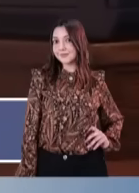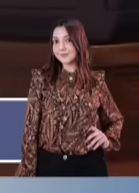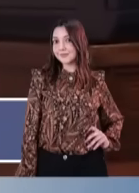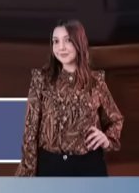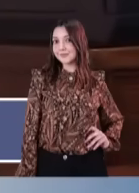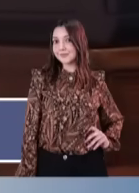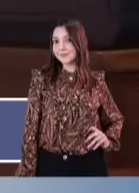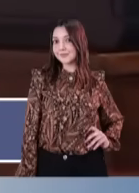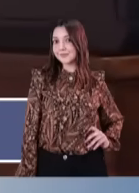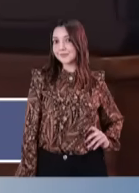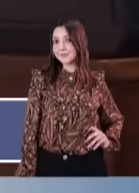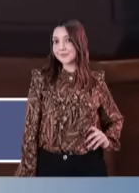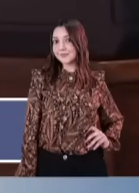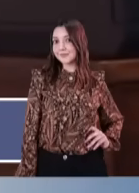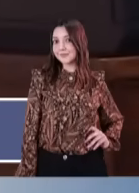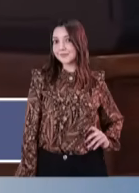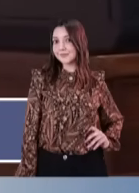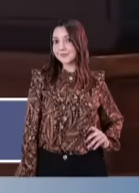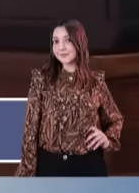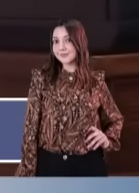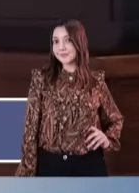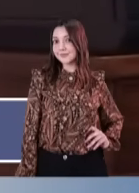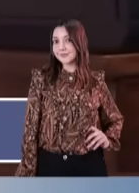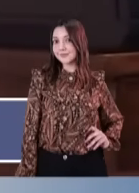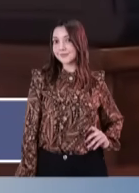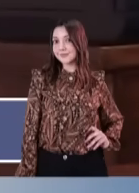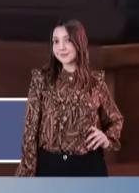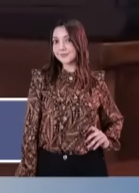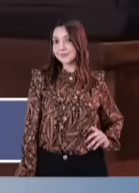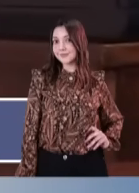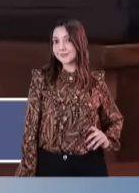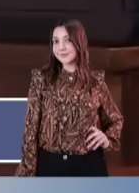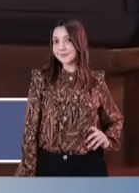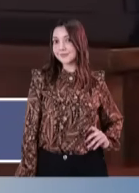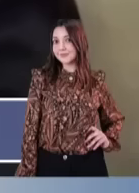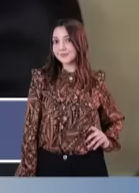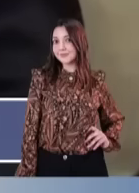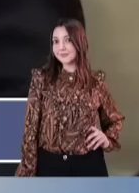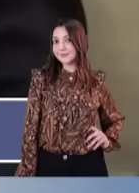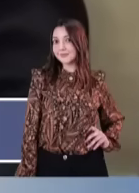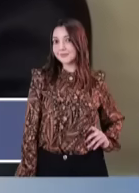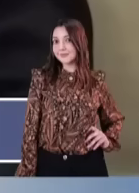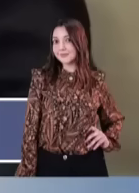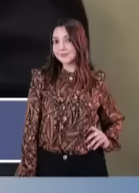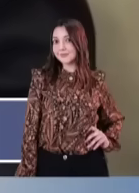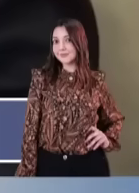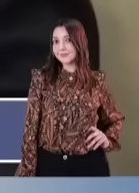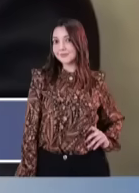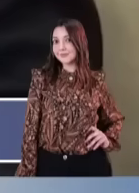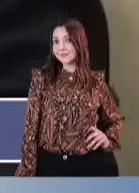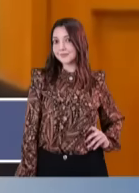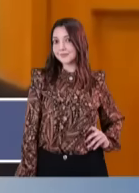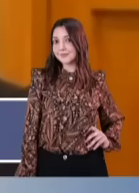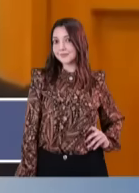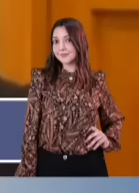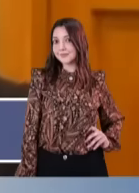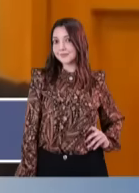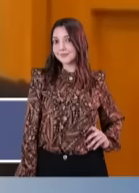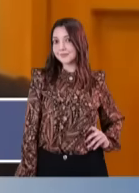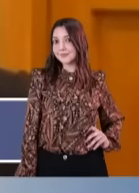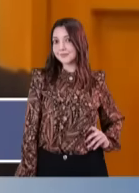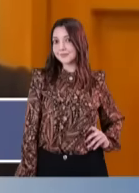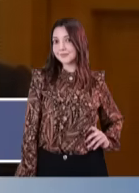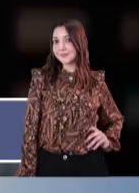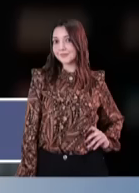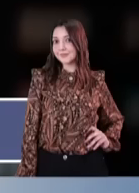acá hay indicios de una posible red de corrupción, a lo que contestó anoche el propio fiscal nacional Ángel Valencia en conversación